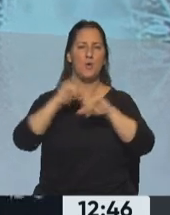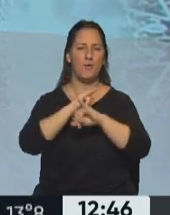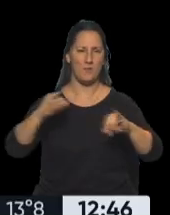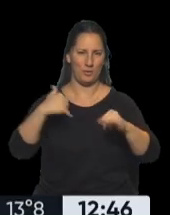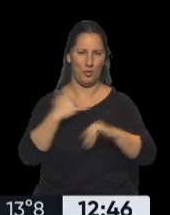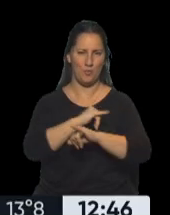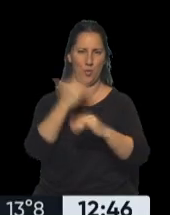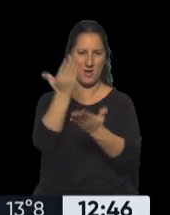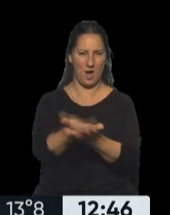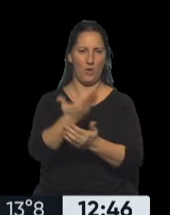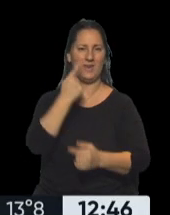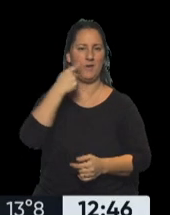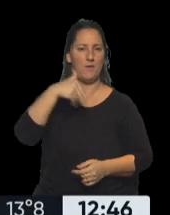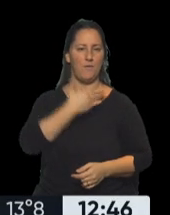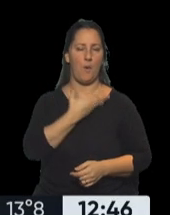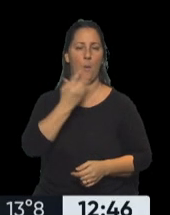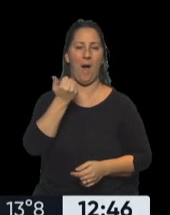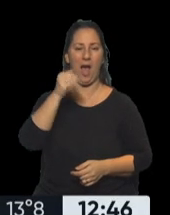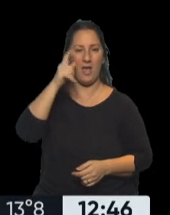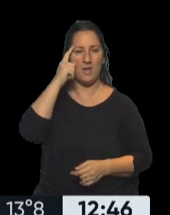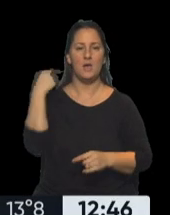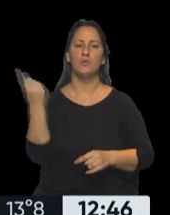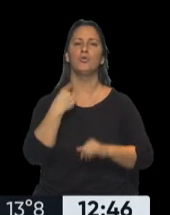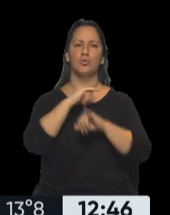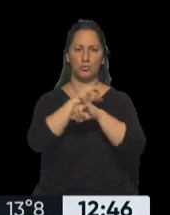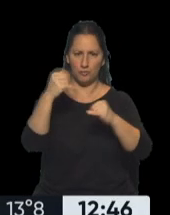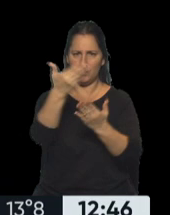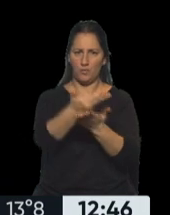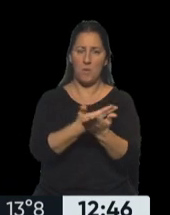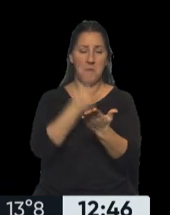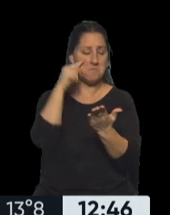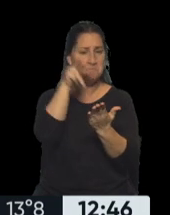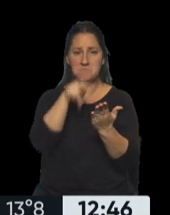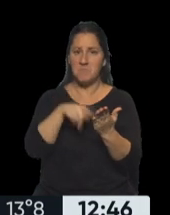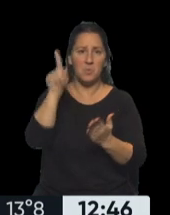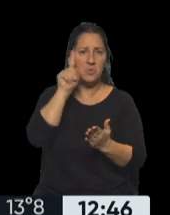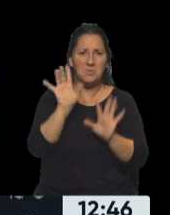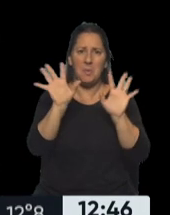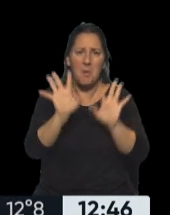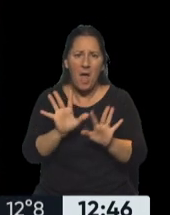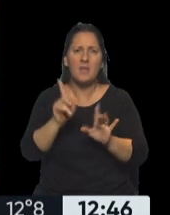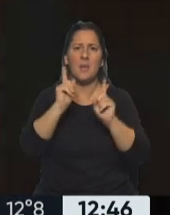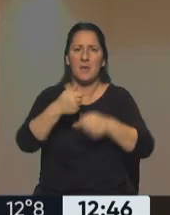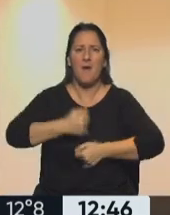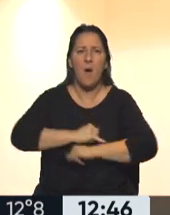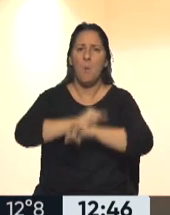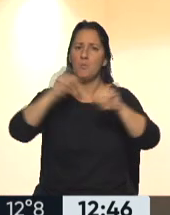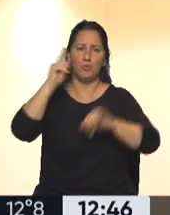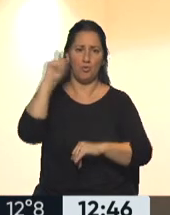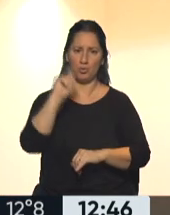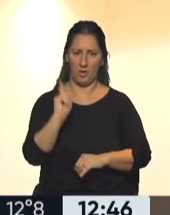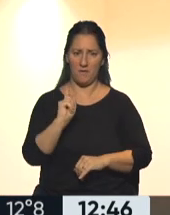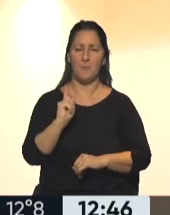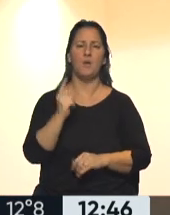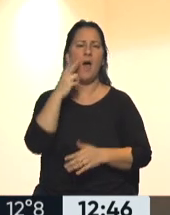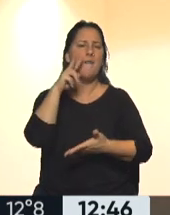noticias de anticipación de ese informe no sabemos nada él estaba en preparación y que se iba a publicar lo que sí esperamos del informe